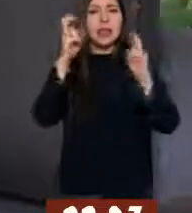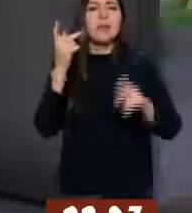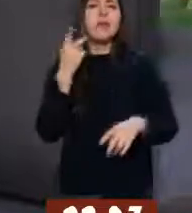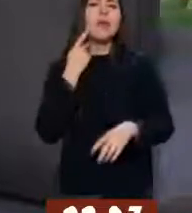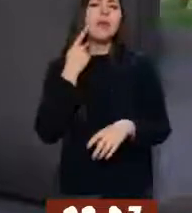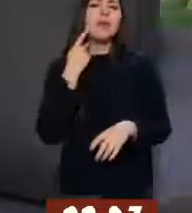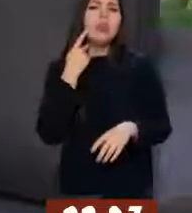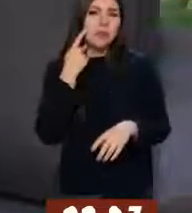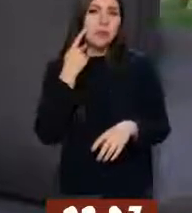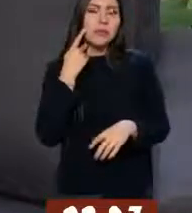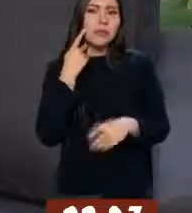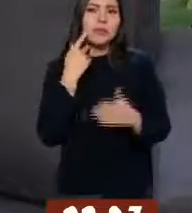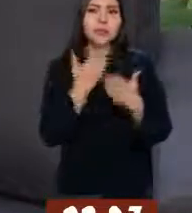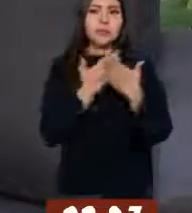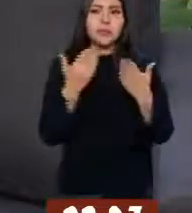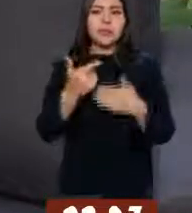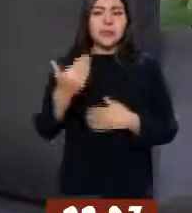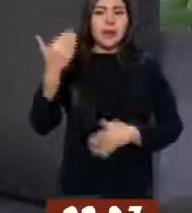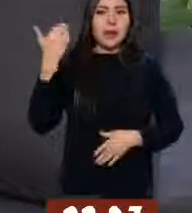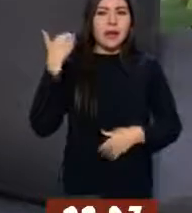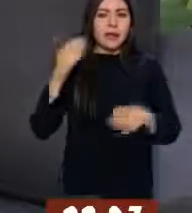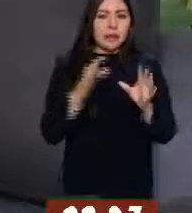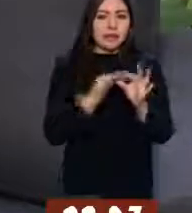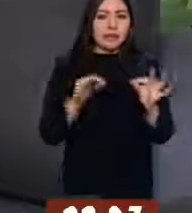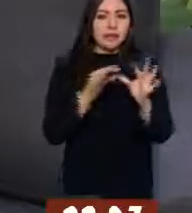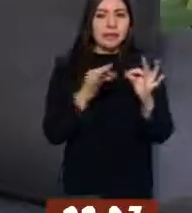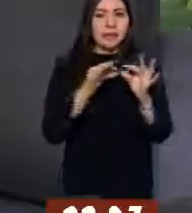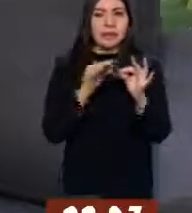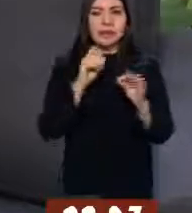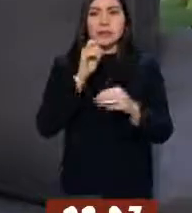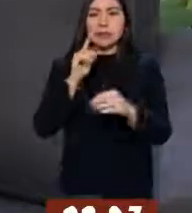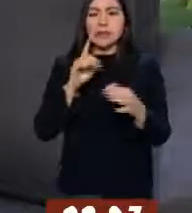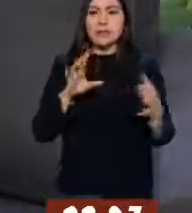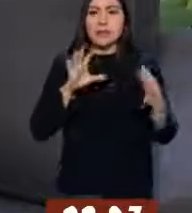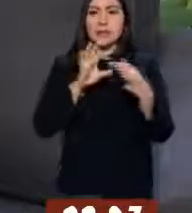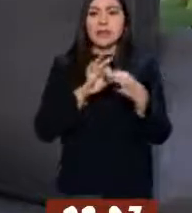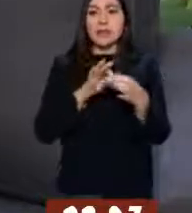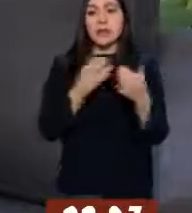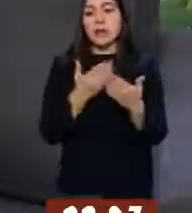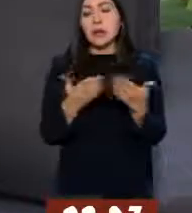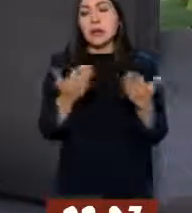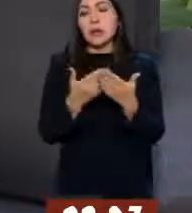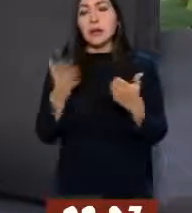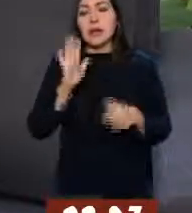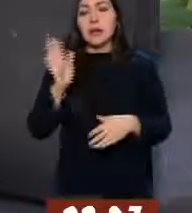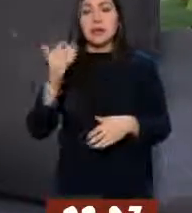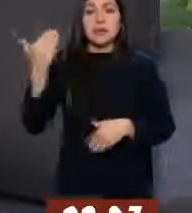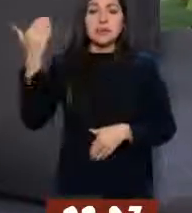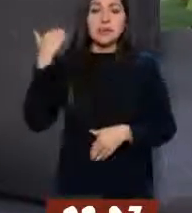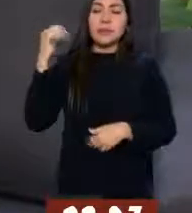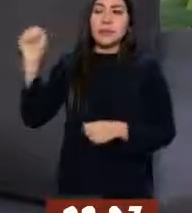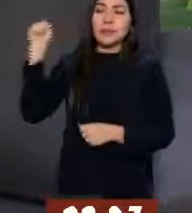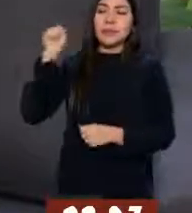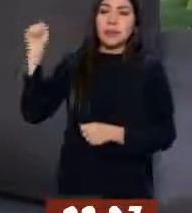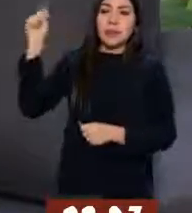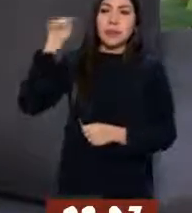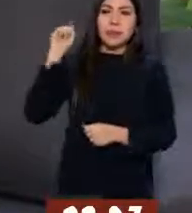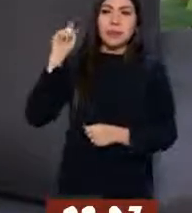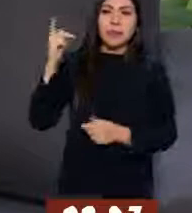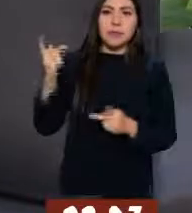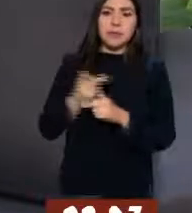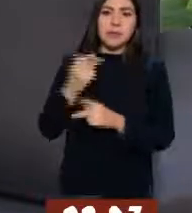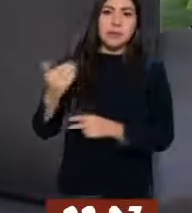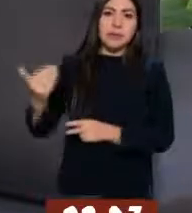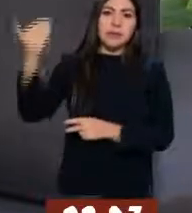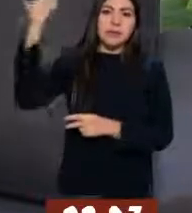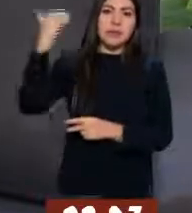este asunto que ustedes ya mencionaban, en donde de pronto hay ya, desde el fin de semana pasado, además, justo en los fines